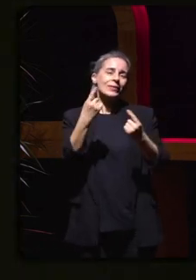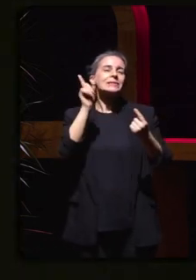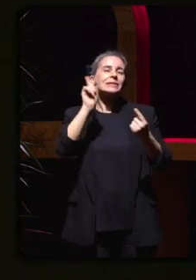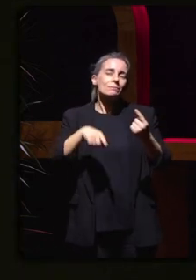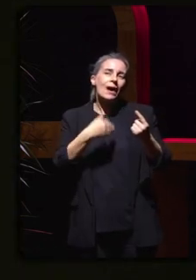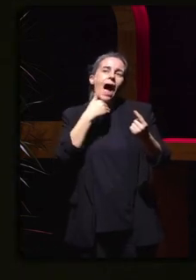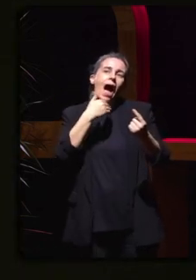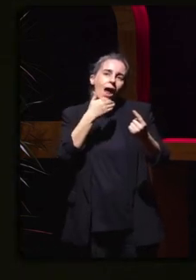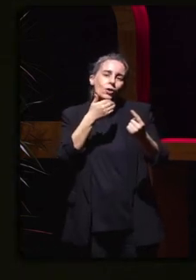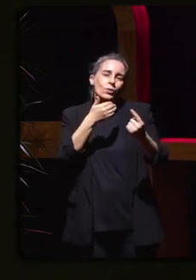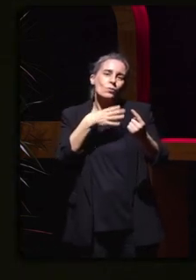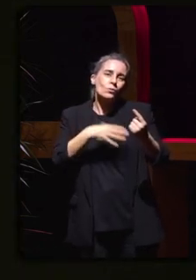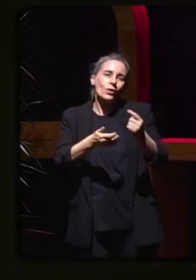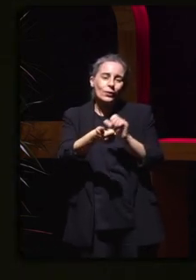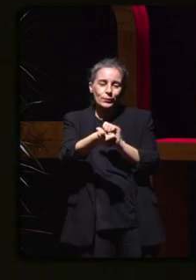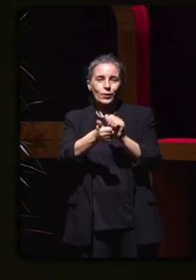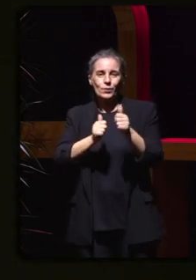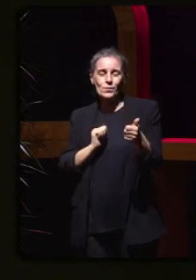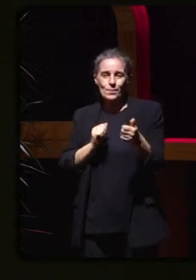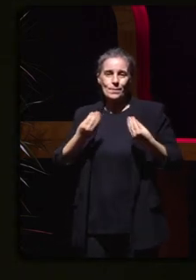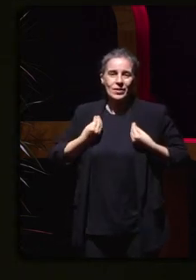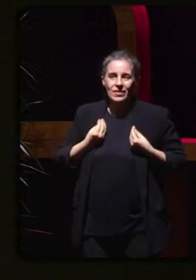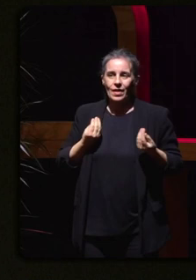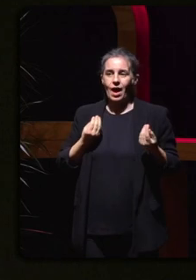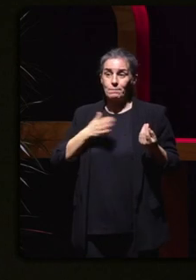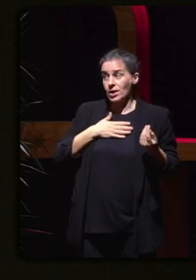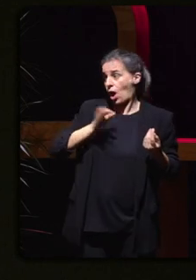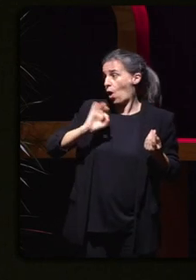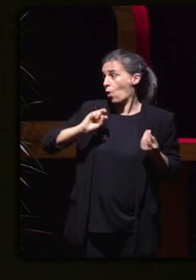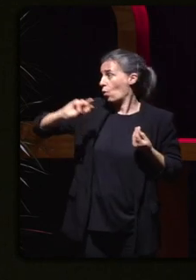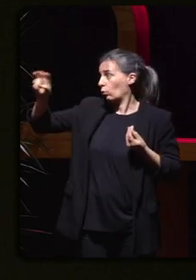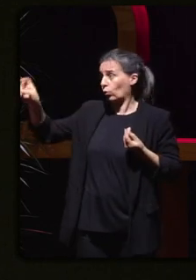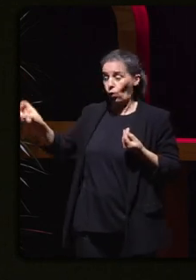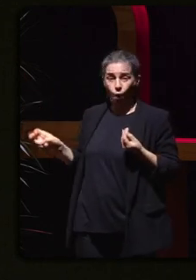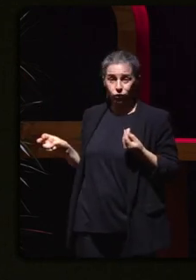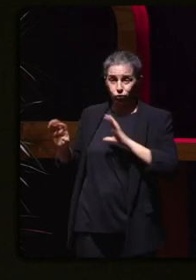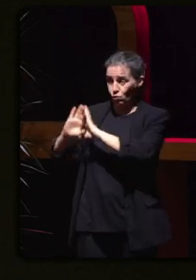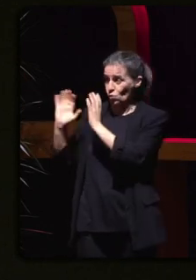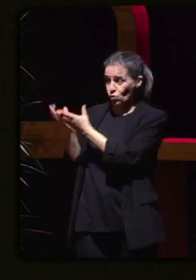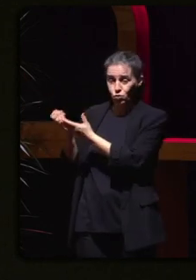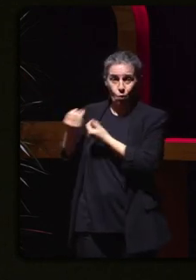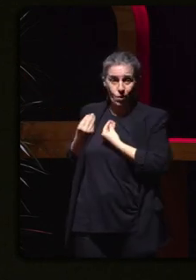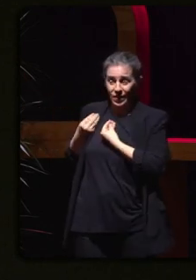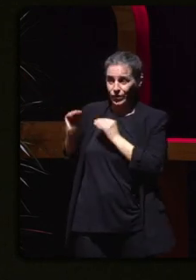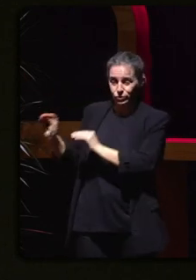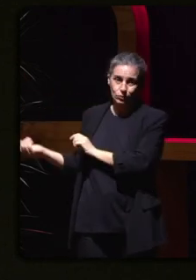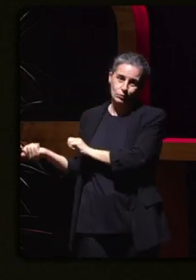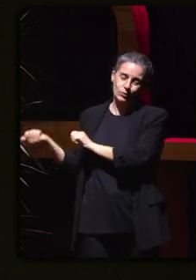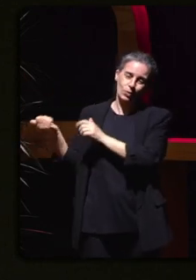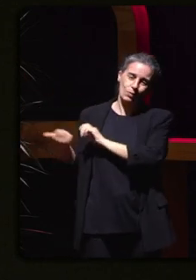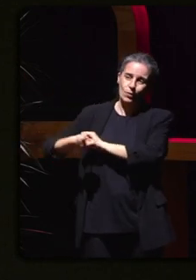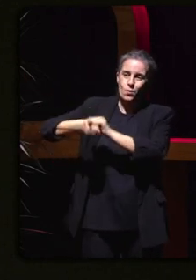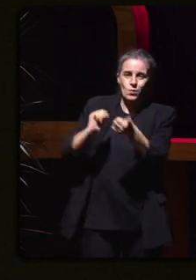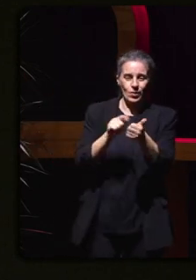sino de otras vidas de otros mundos y te lleva a otros sitios entonces para mí opinar sobre